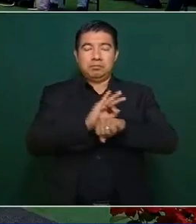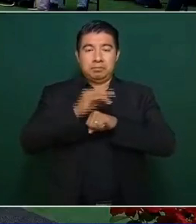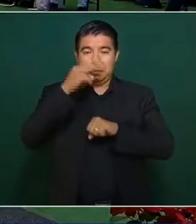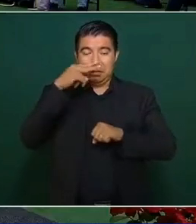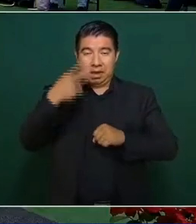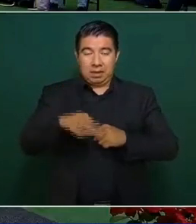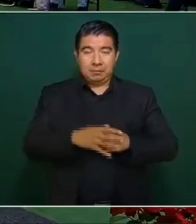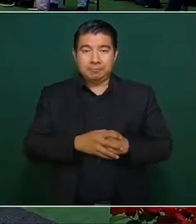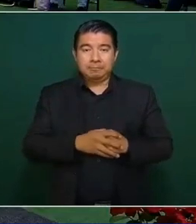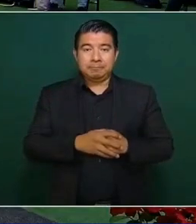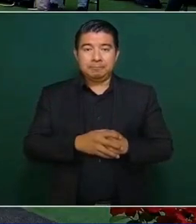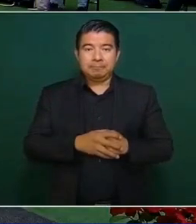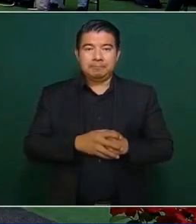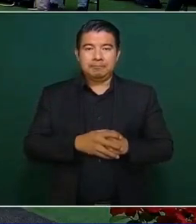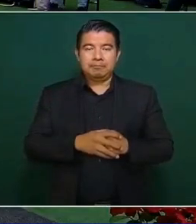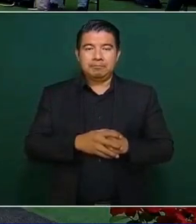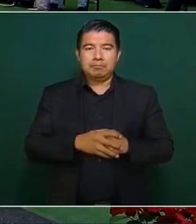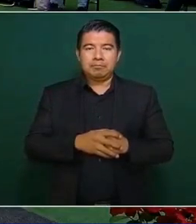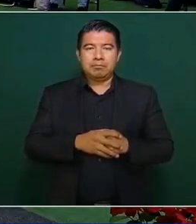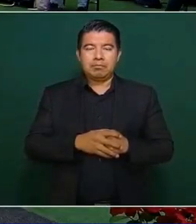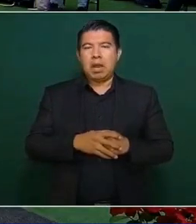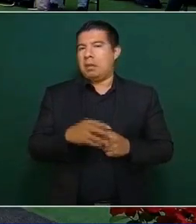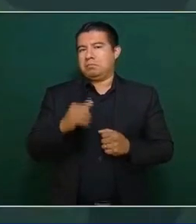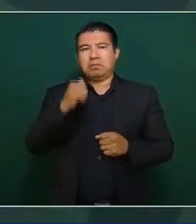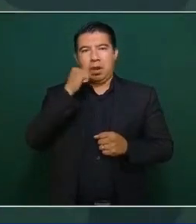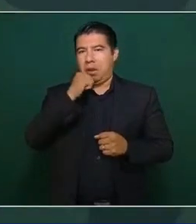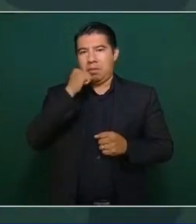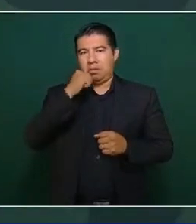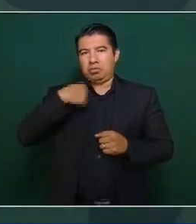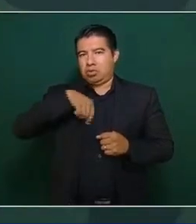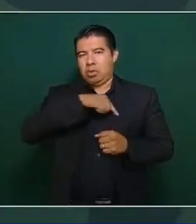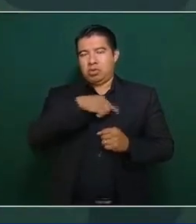es nuestra responsabilidad y